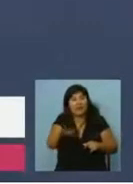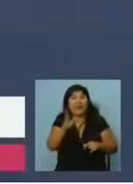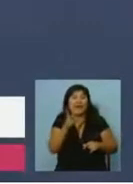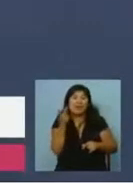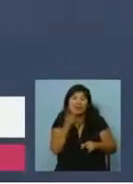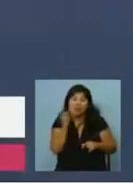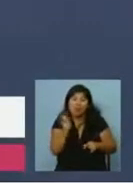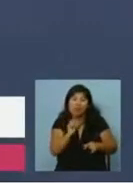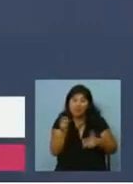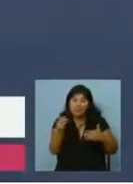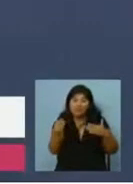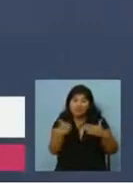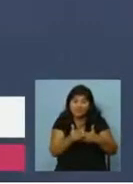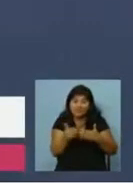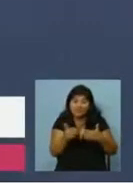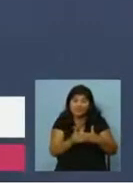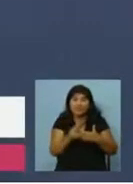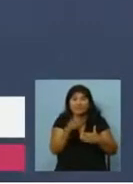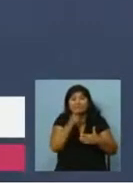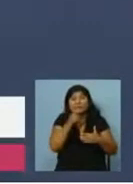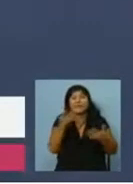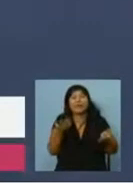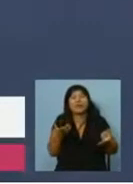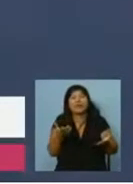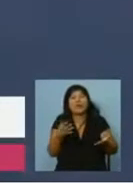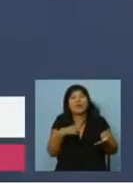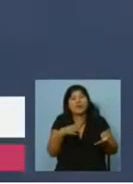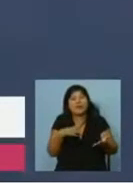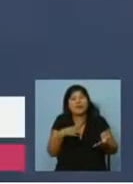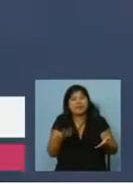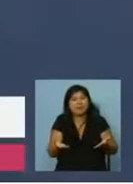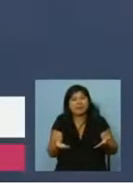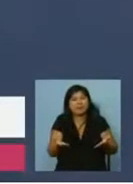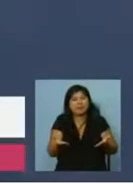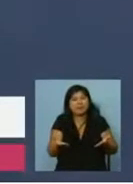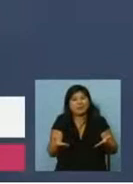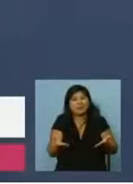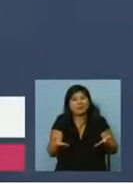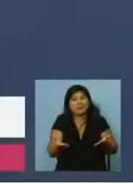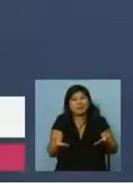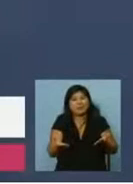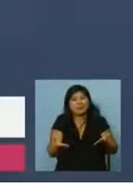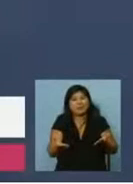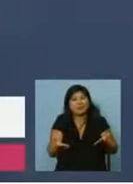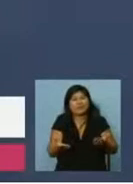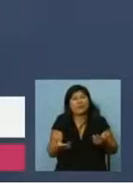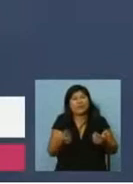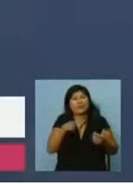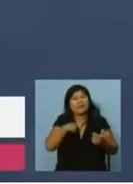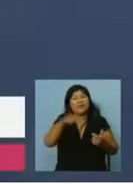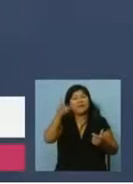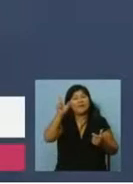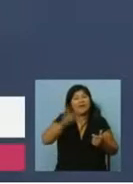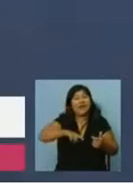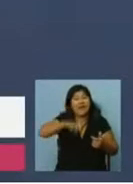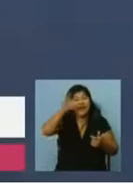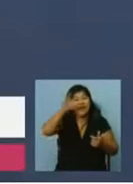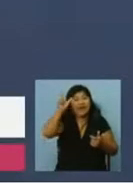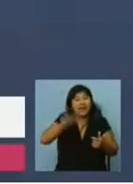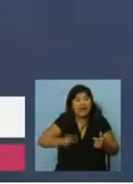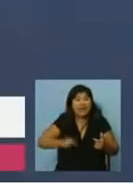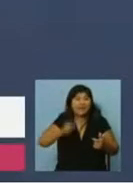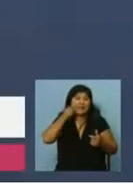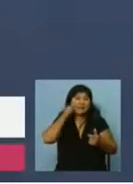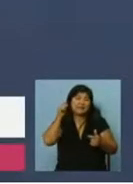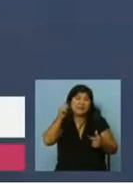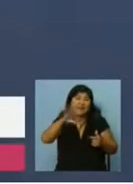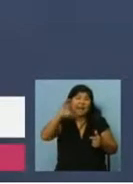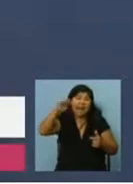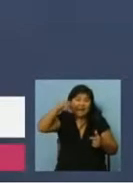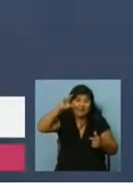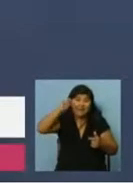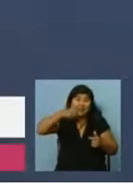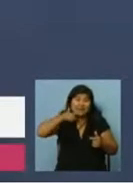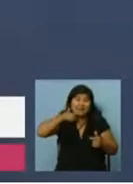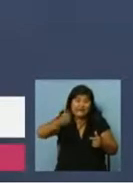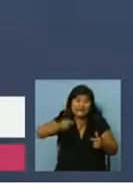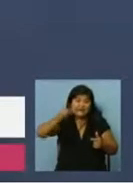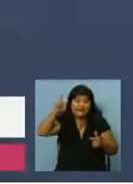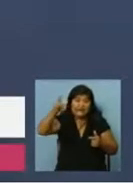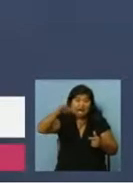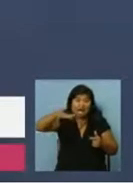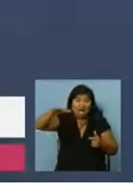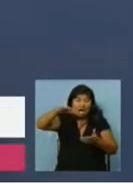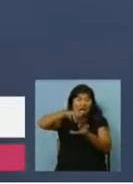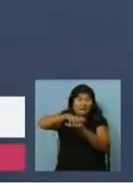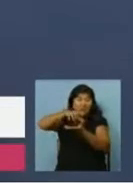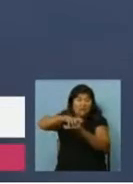que se termine la planta de rebaje que tenía que hacer la Nación. A través de eso, Camesa, que es la distribuidora nacional